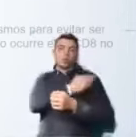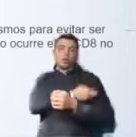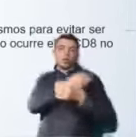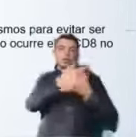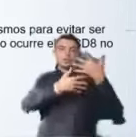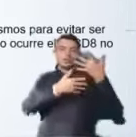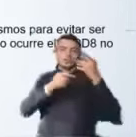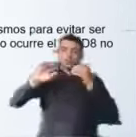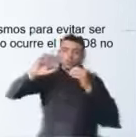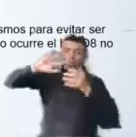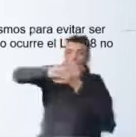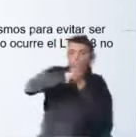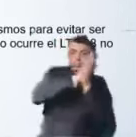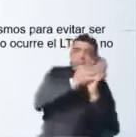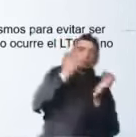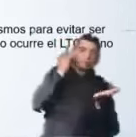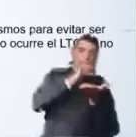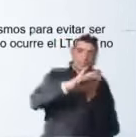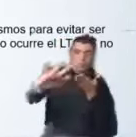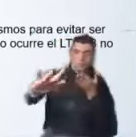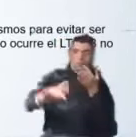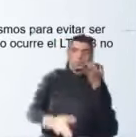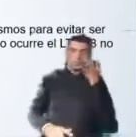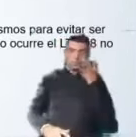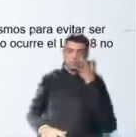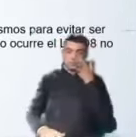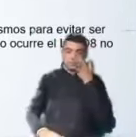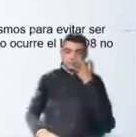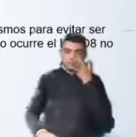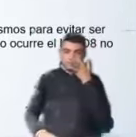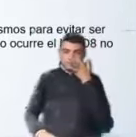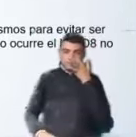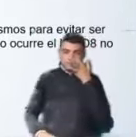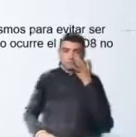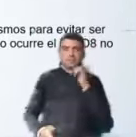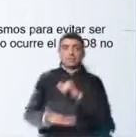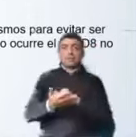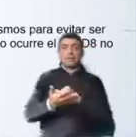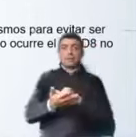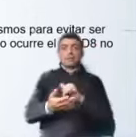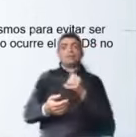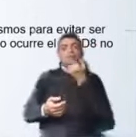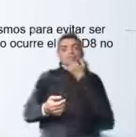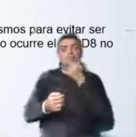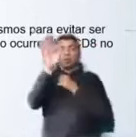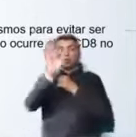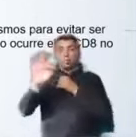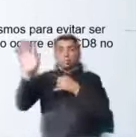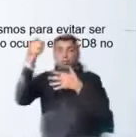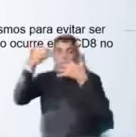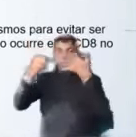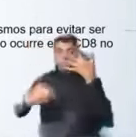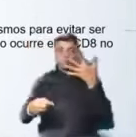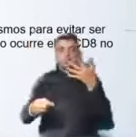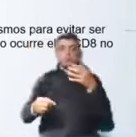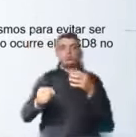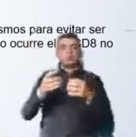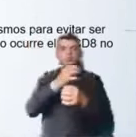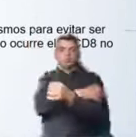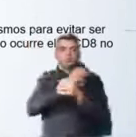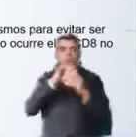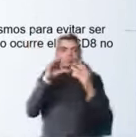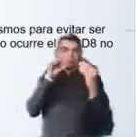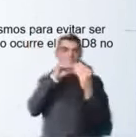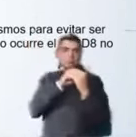Ahora, los virus, todos los microorganismos tienen una capacidad de adaptación, y los virus no son la